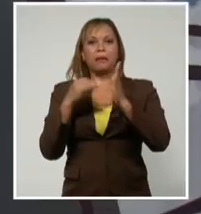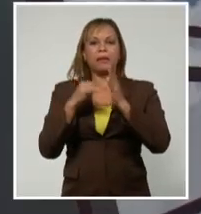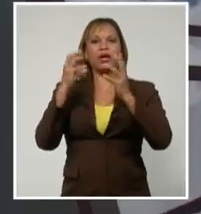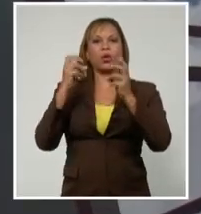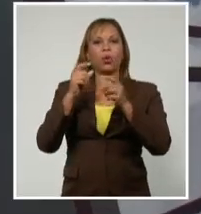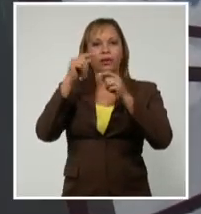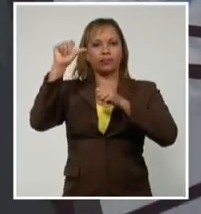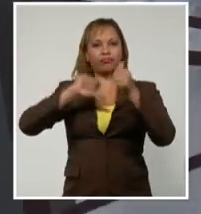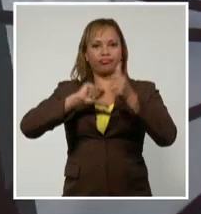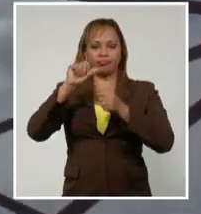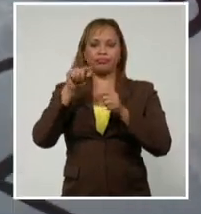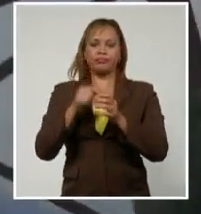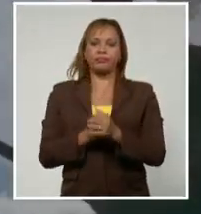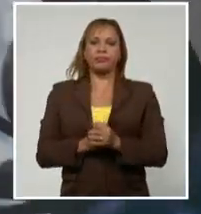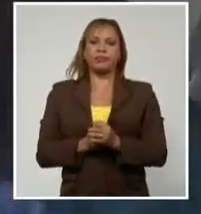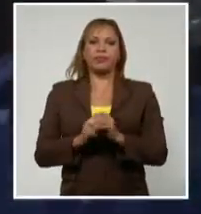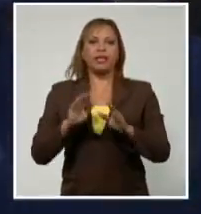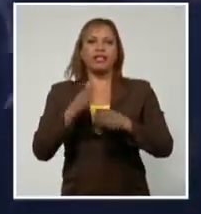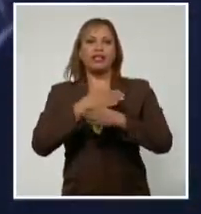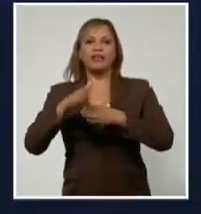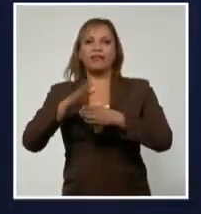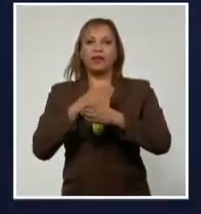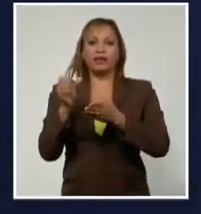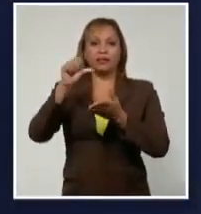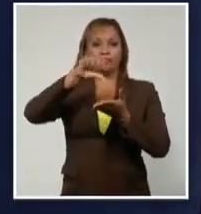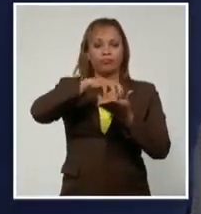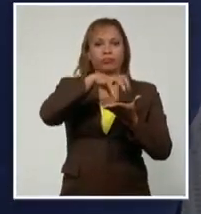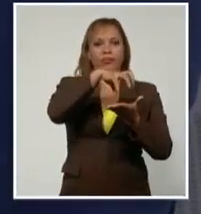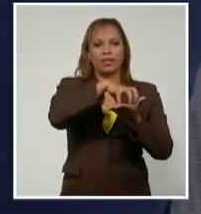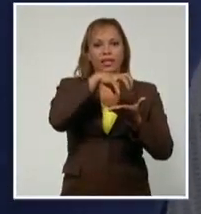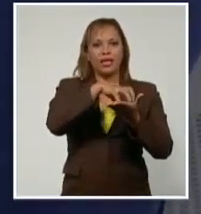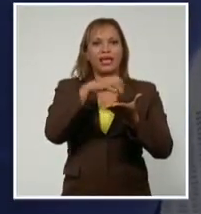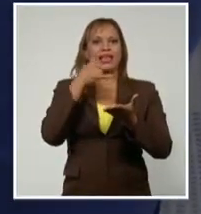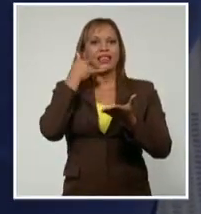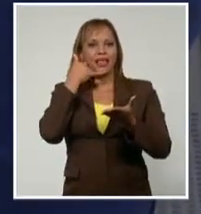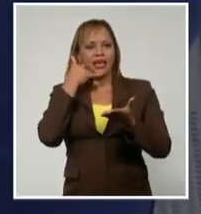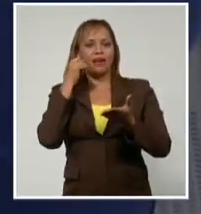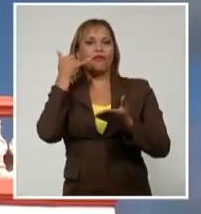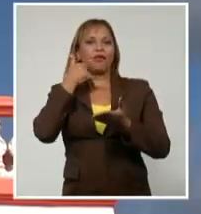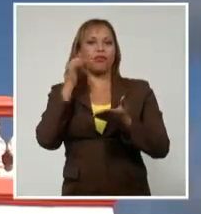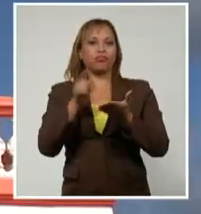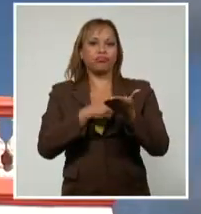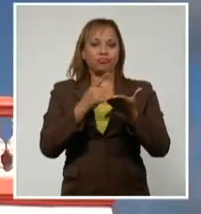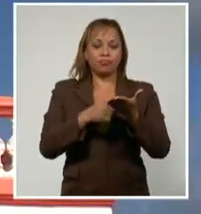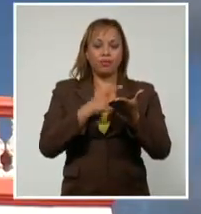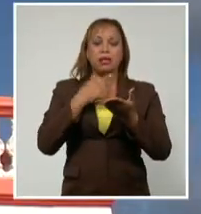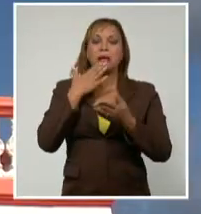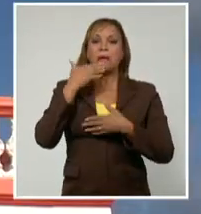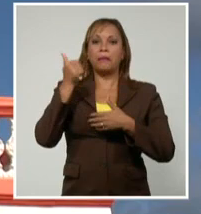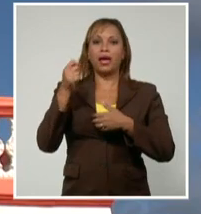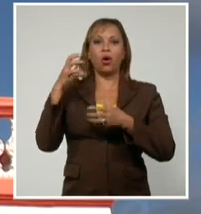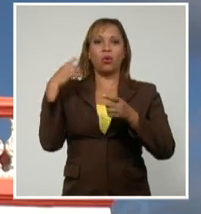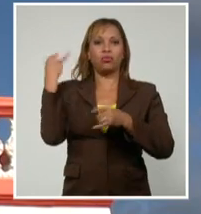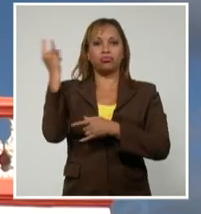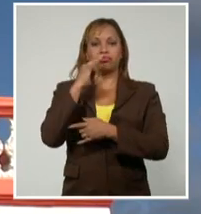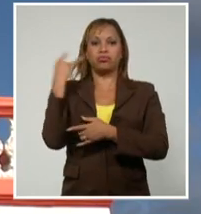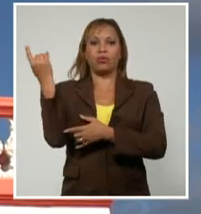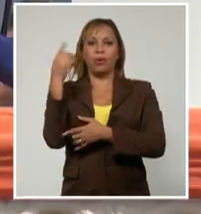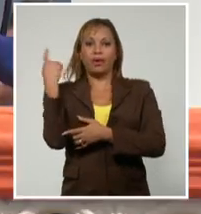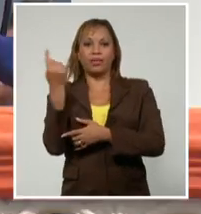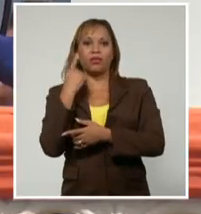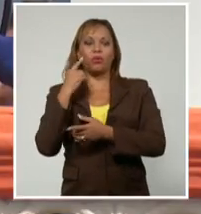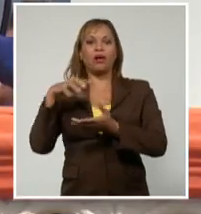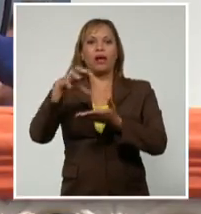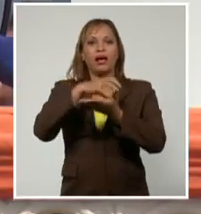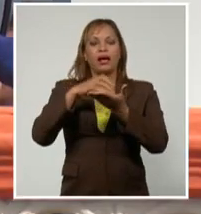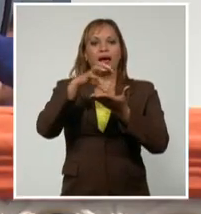Nauta Hogar. Con el montaje de nuevas centrales digitales y radiobases de telefonía celular, también mejora la cobertura en las zonas con baja calidad de la